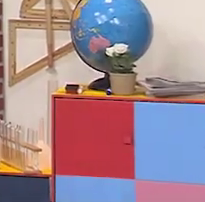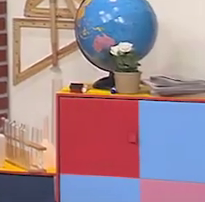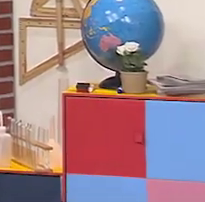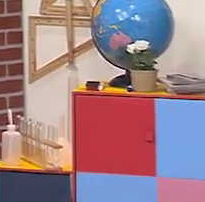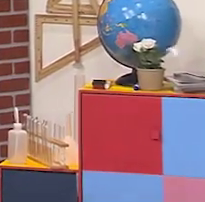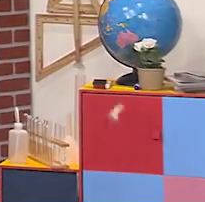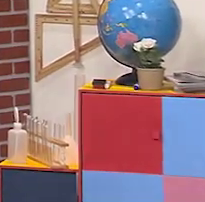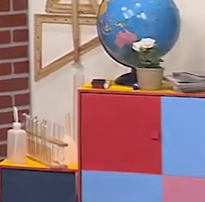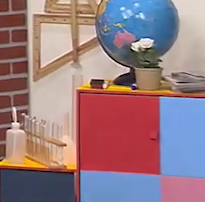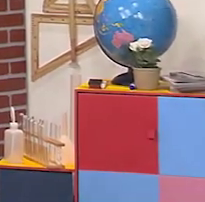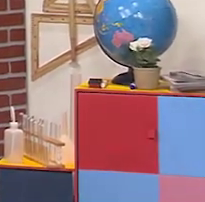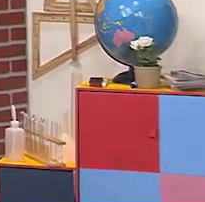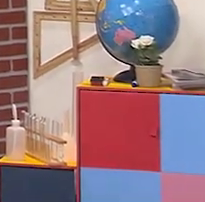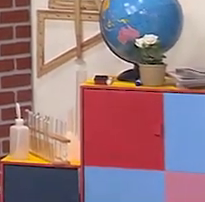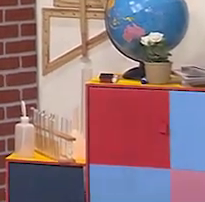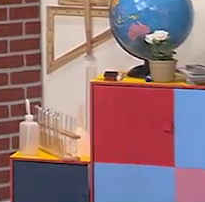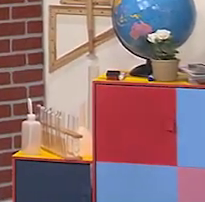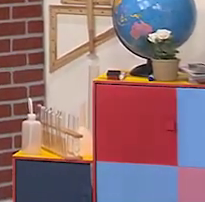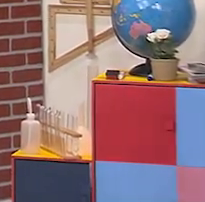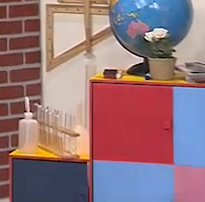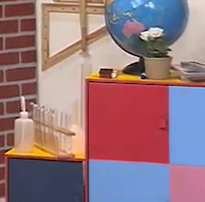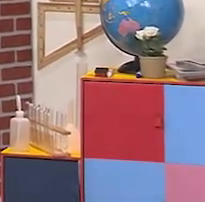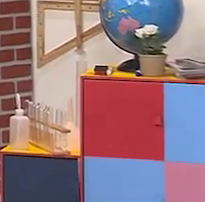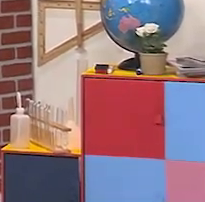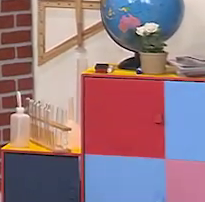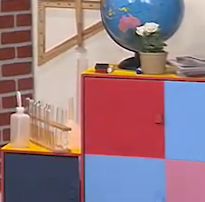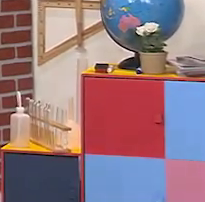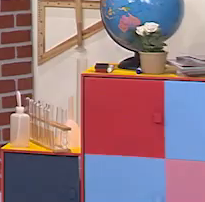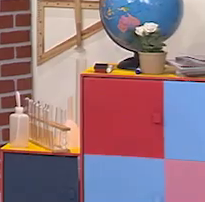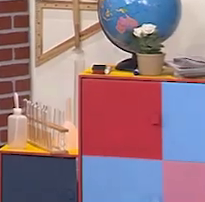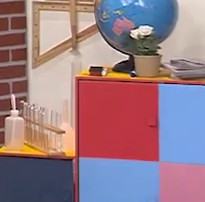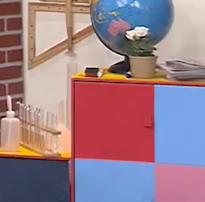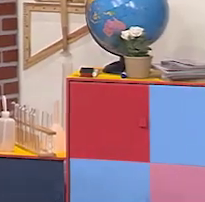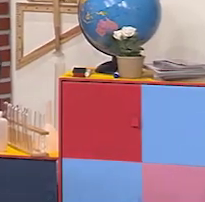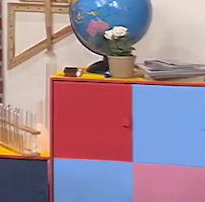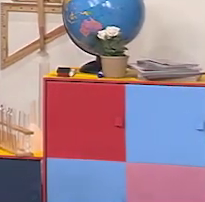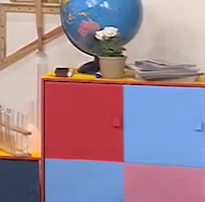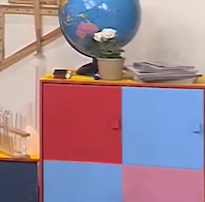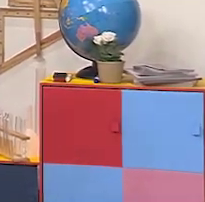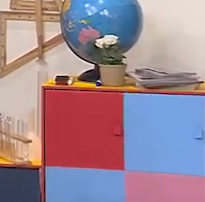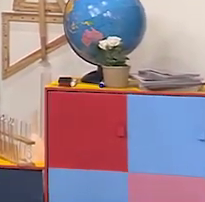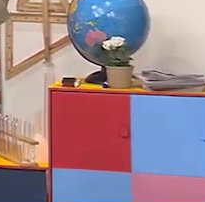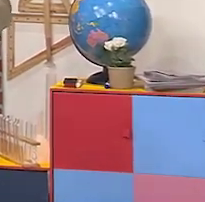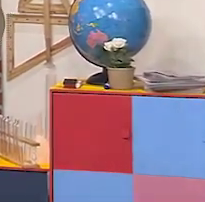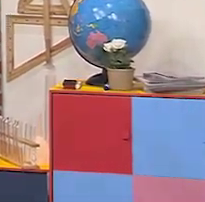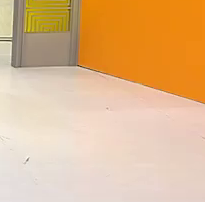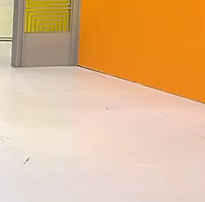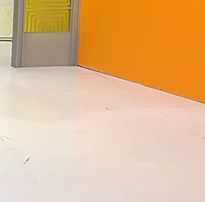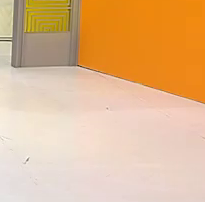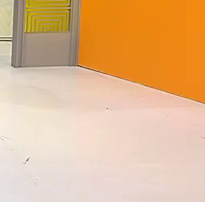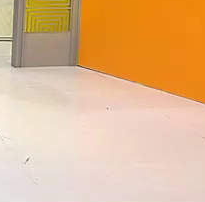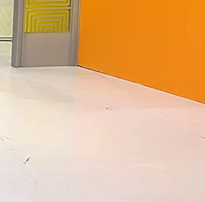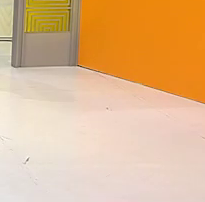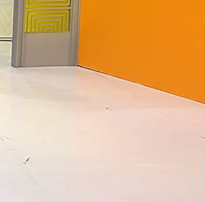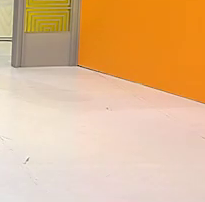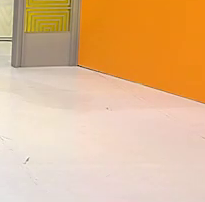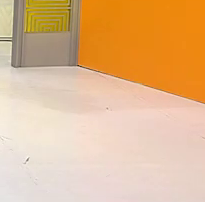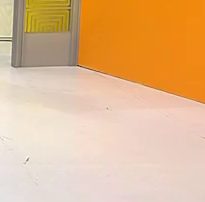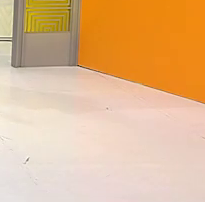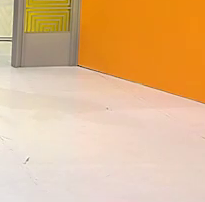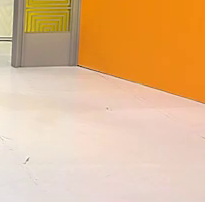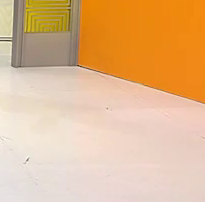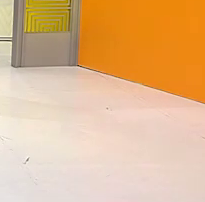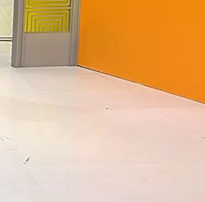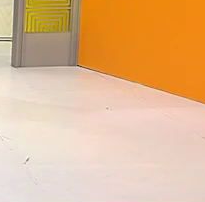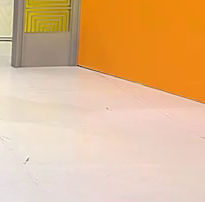Aníbal? Como 10. Venga, 9. ¿Cuánto más? 8. 5. Venga, en casita. 5,